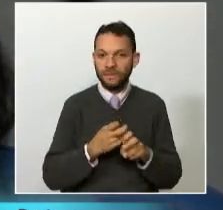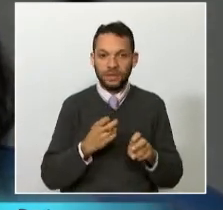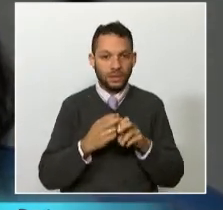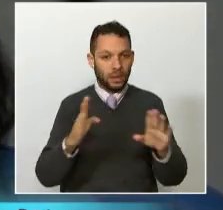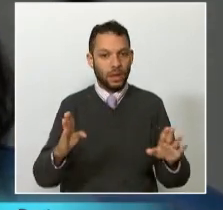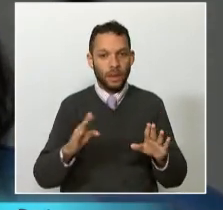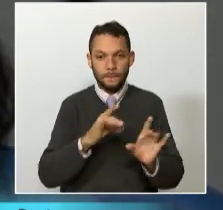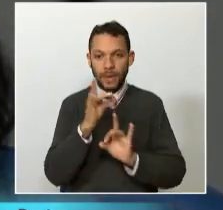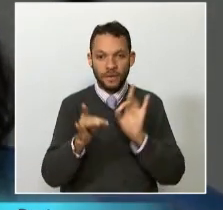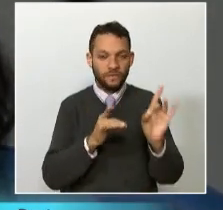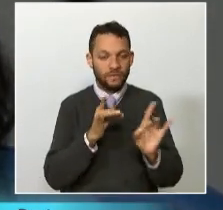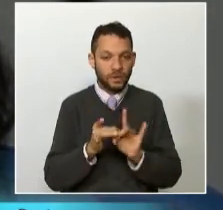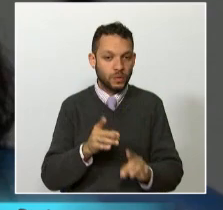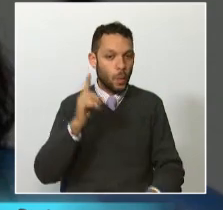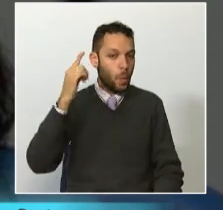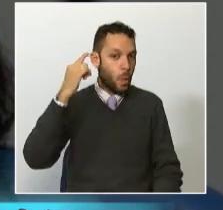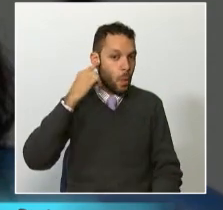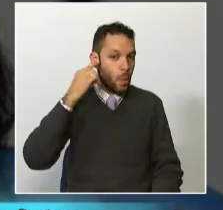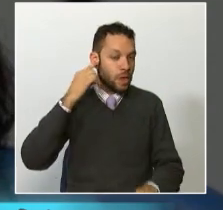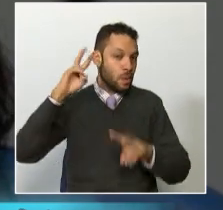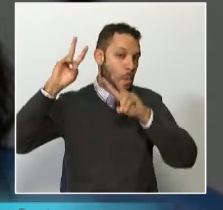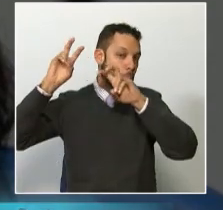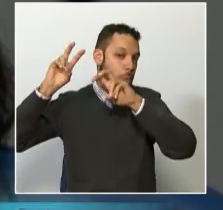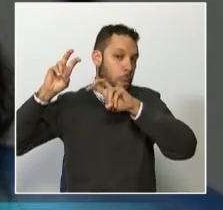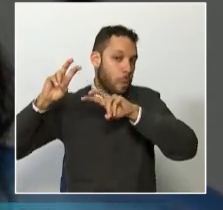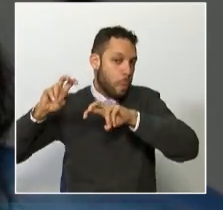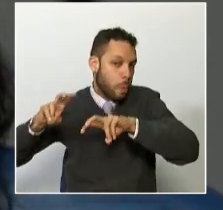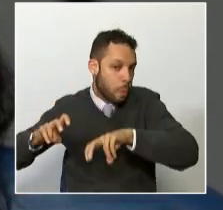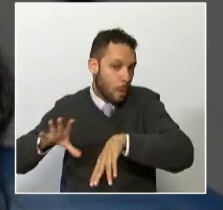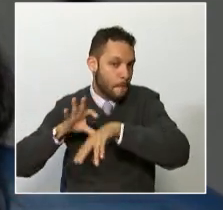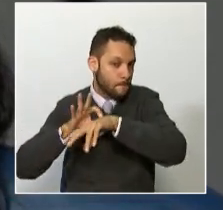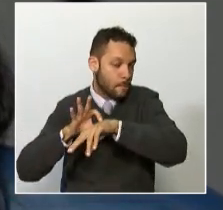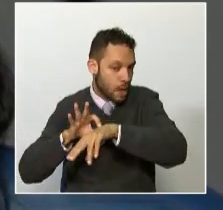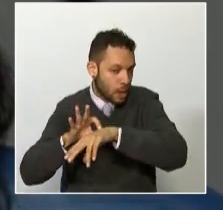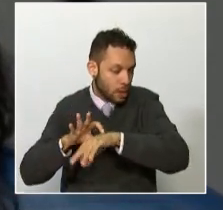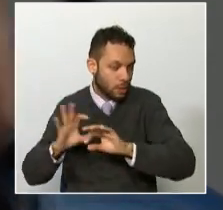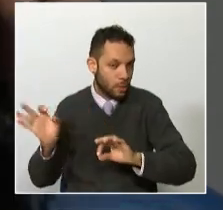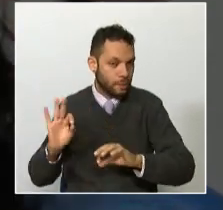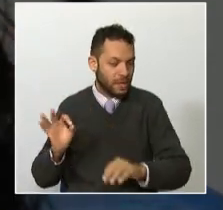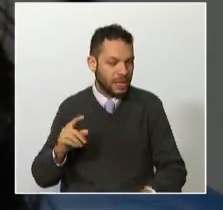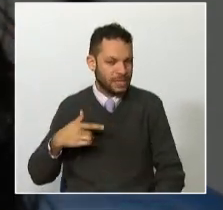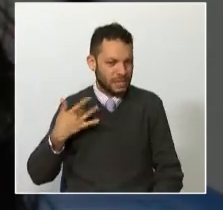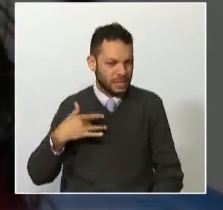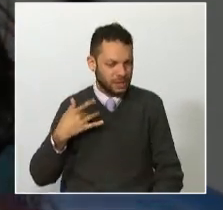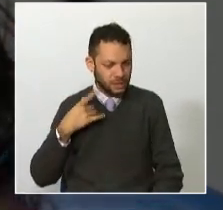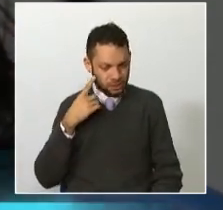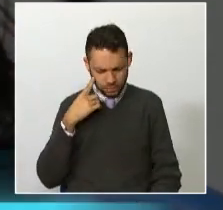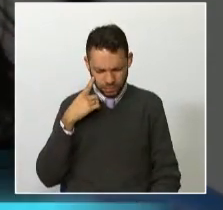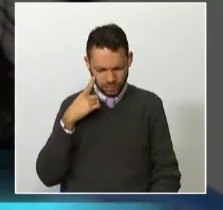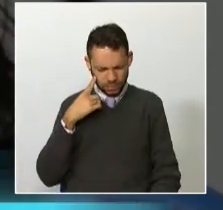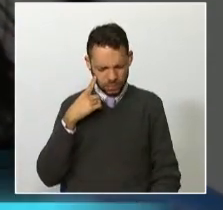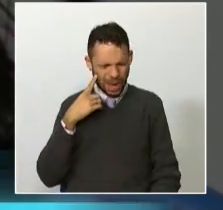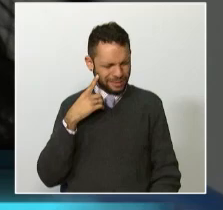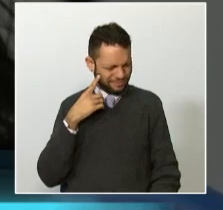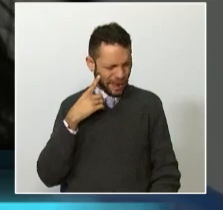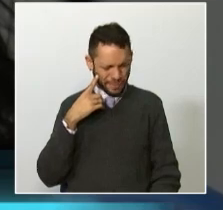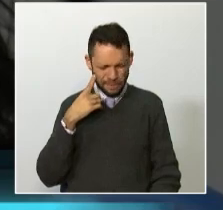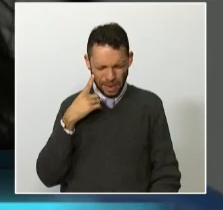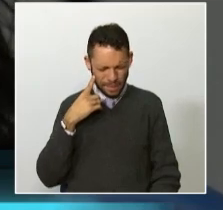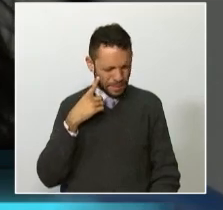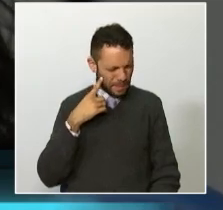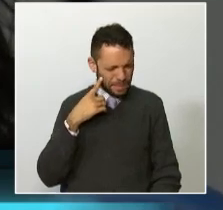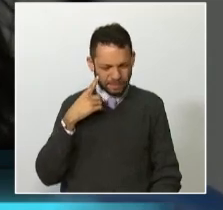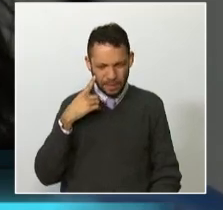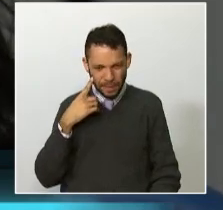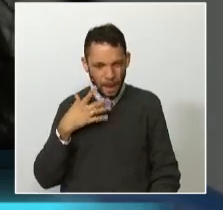veces están con otorrinos. Con otorrinos. Con otorrinos puede haber ruidos, hay chasquidos,